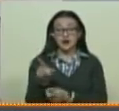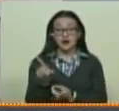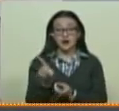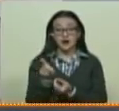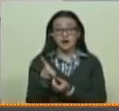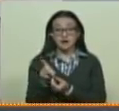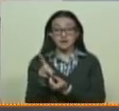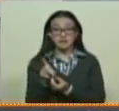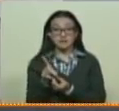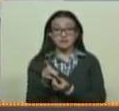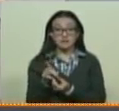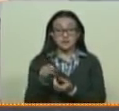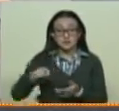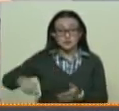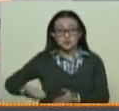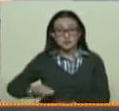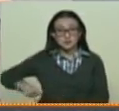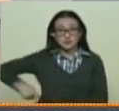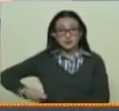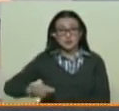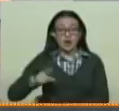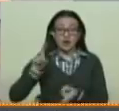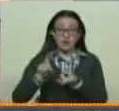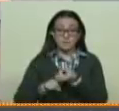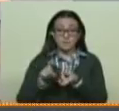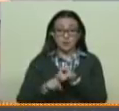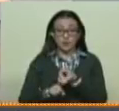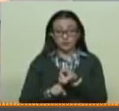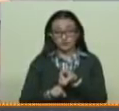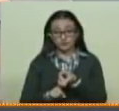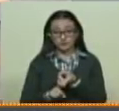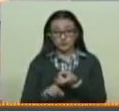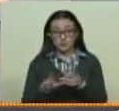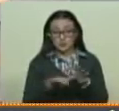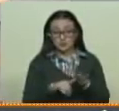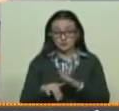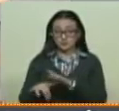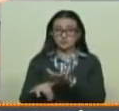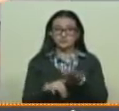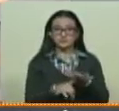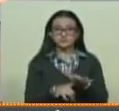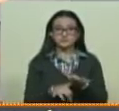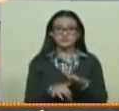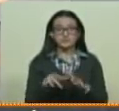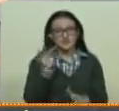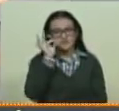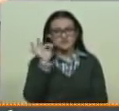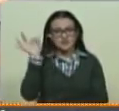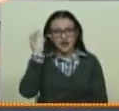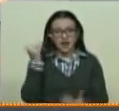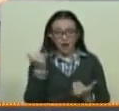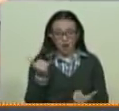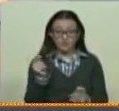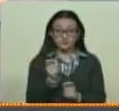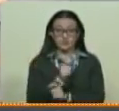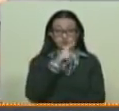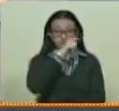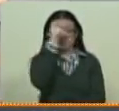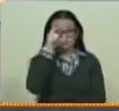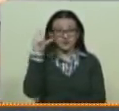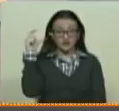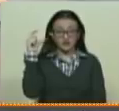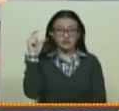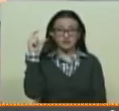a extorsionar a esos gerentes corruptos. Este fiscal valiente, Tarek William Saab,